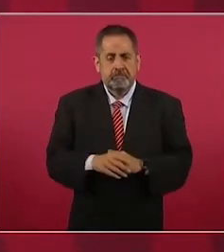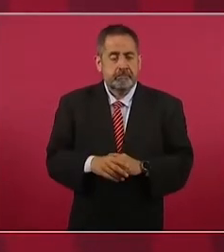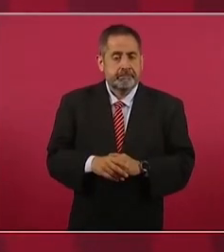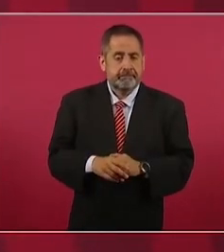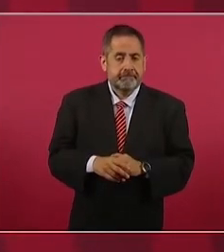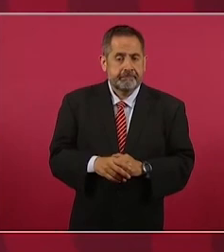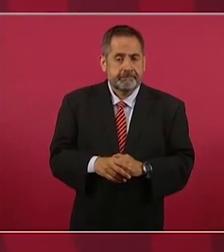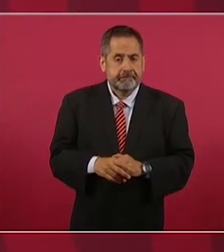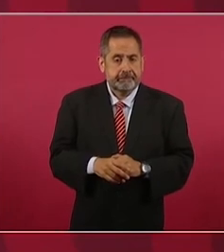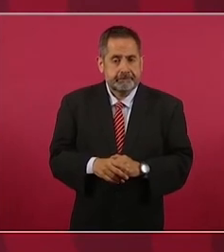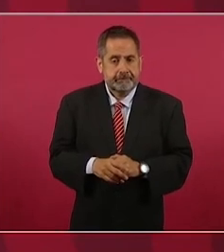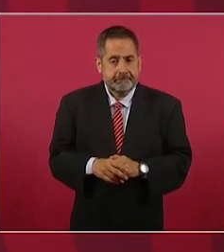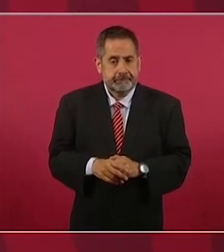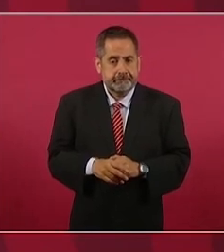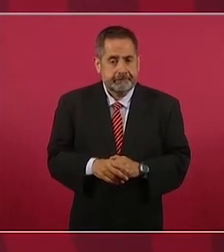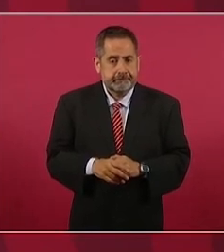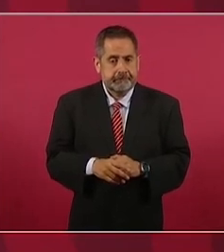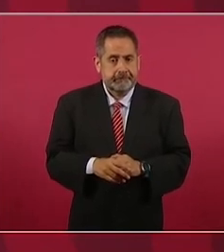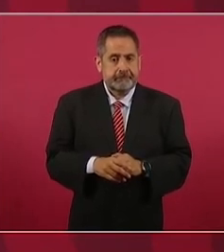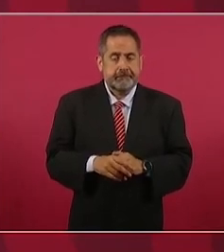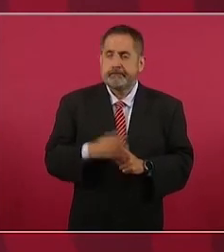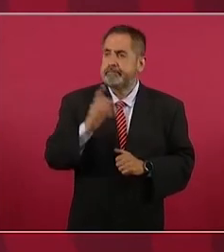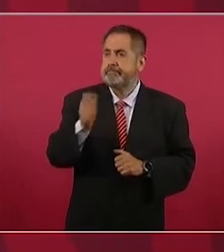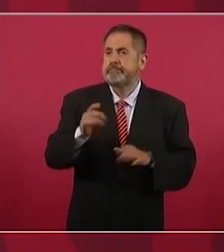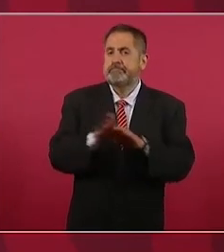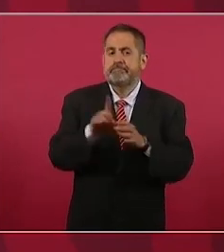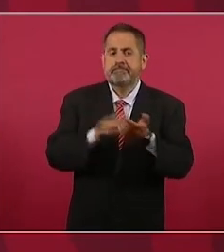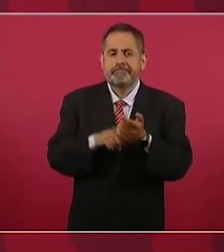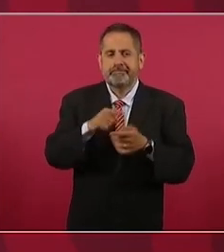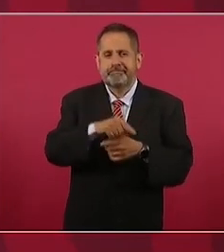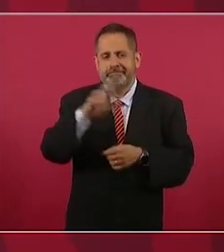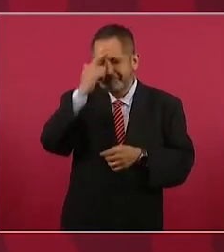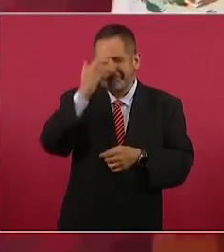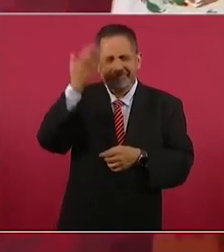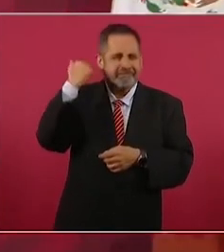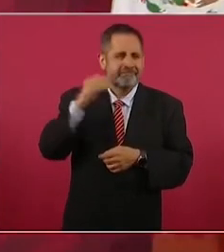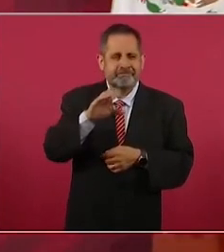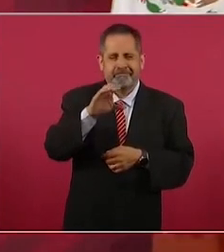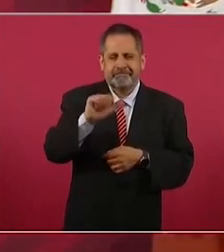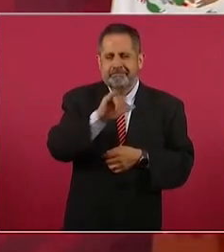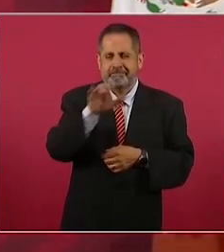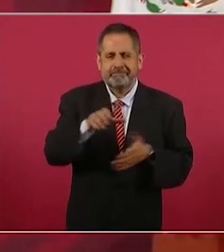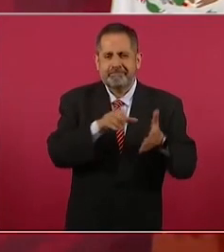porque es como las cajas de ahorro